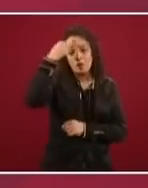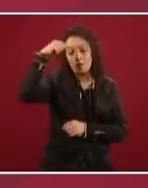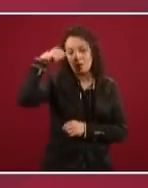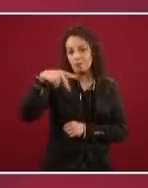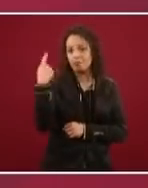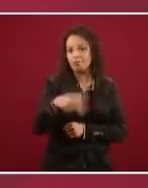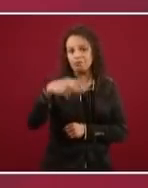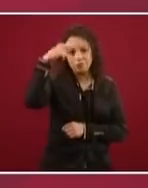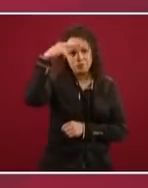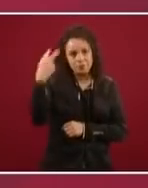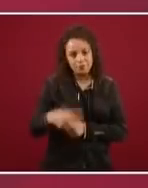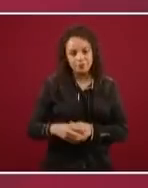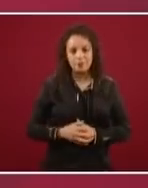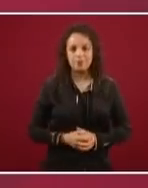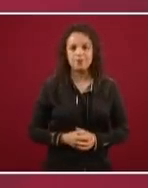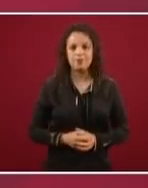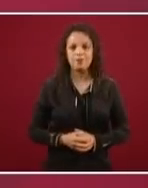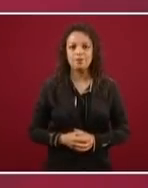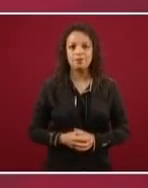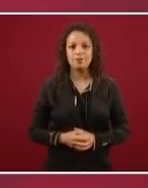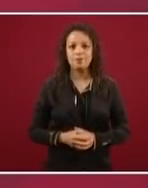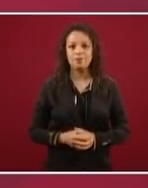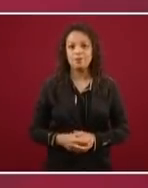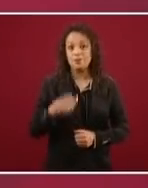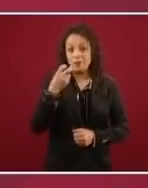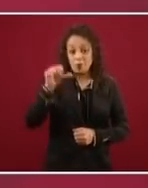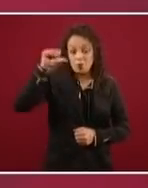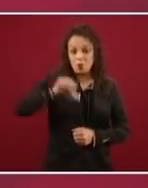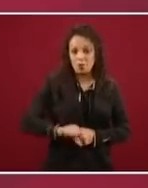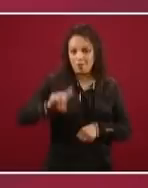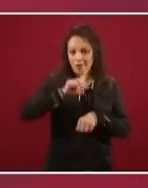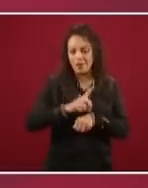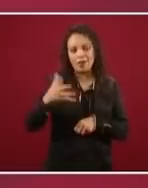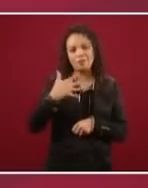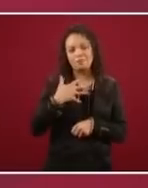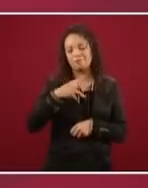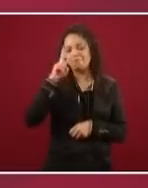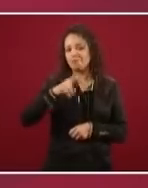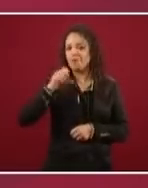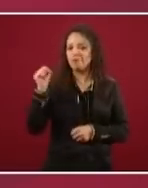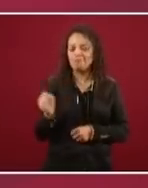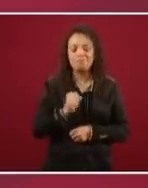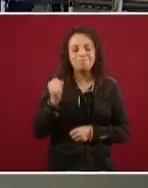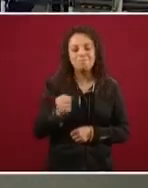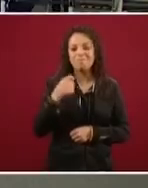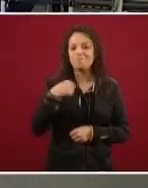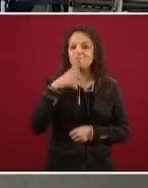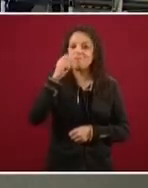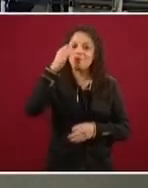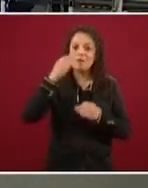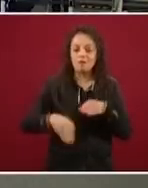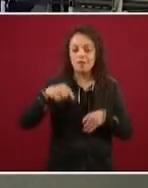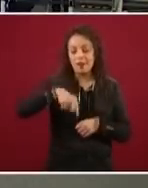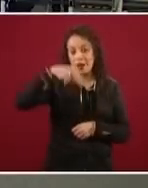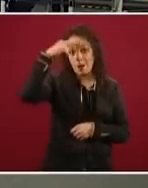hicieron que tuviéramos pues la suerte hoy de estar aquí y poder anunciar esta inversión para méxico